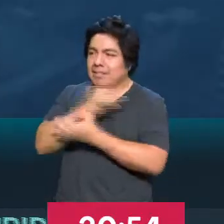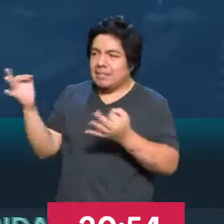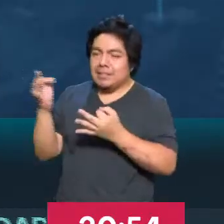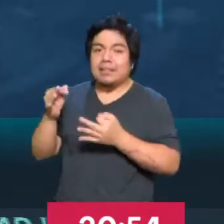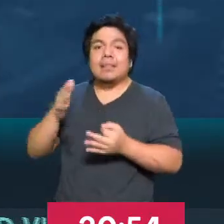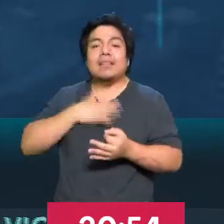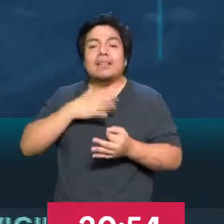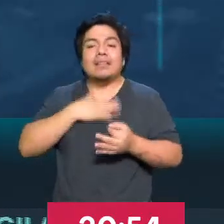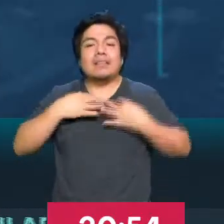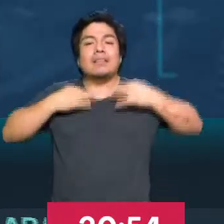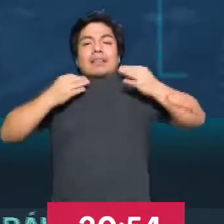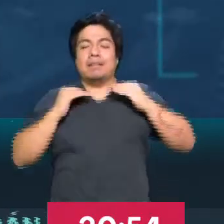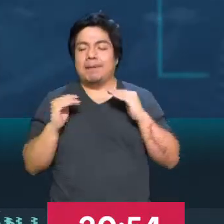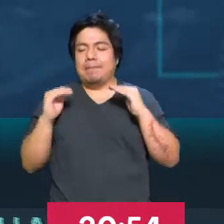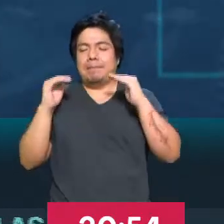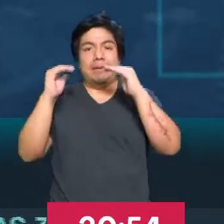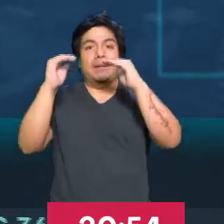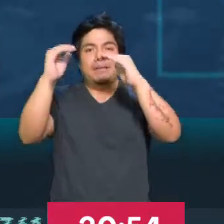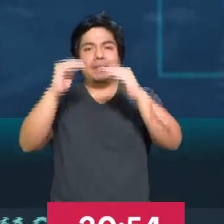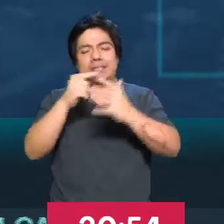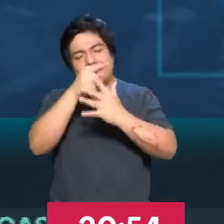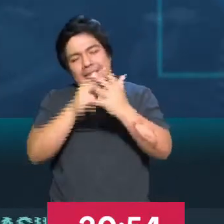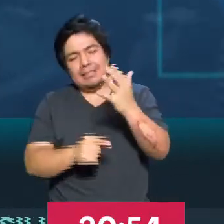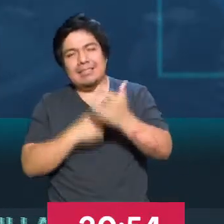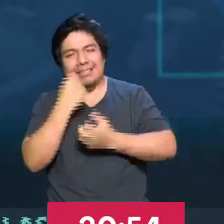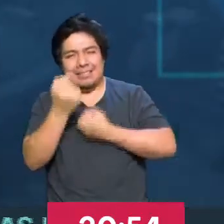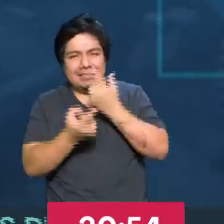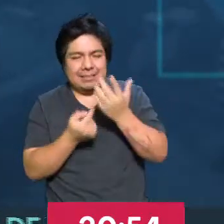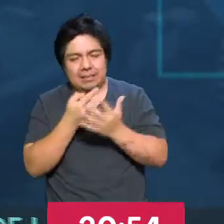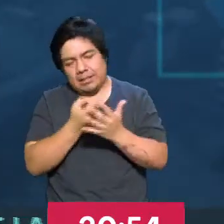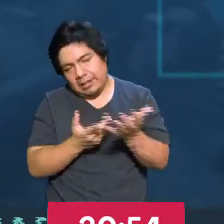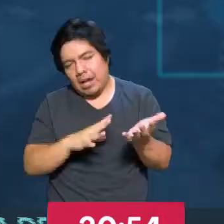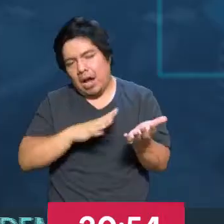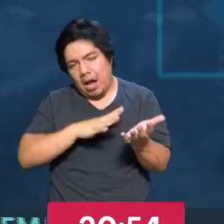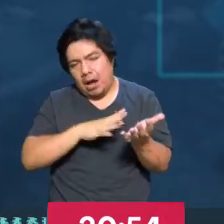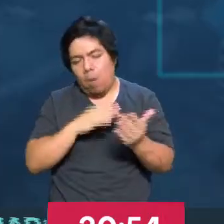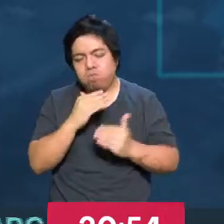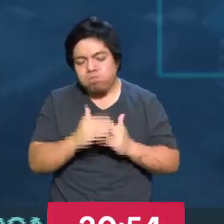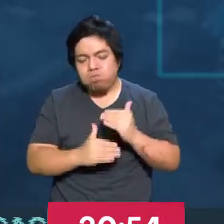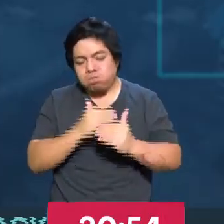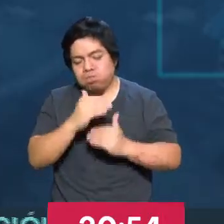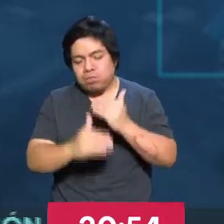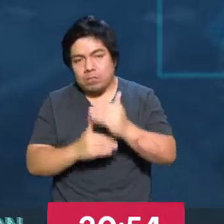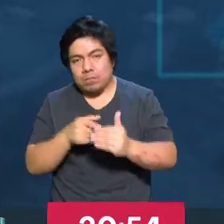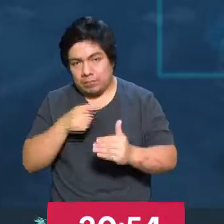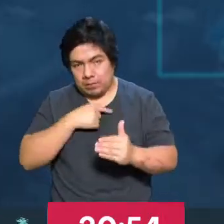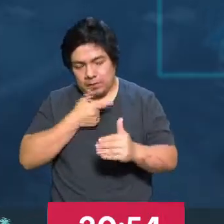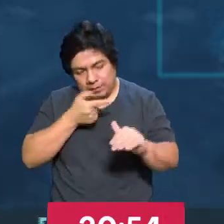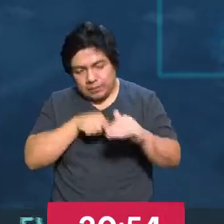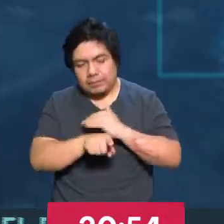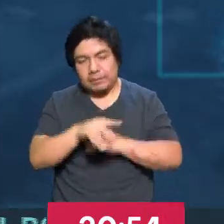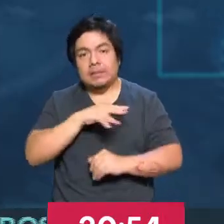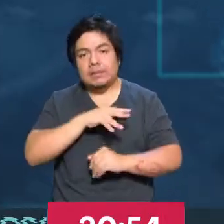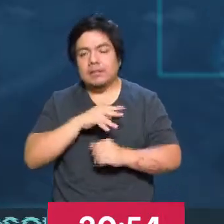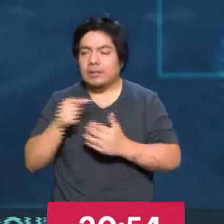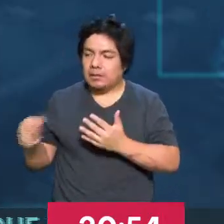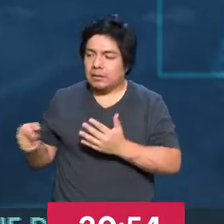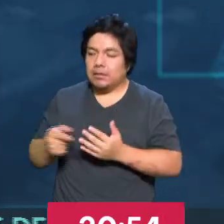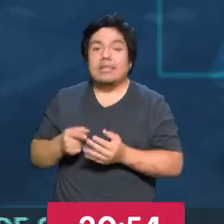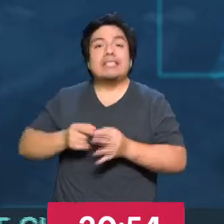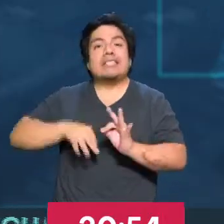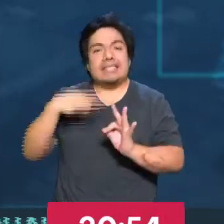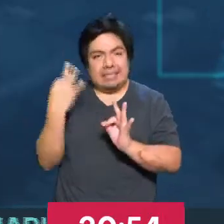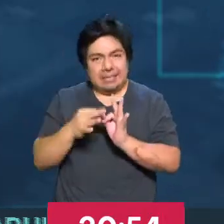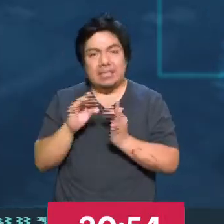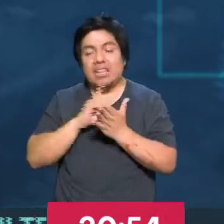mi línea jerárquica de reporte de que había este proceso interpuesto por mi parte y que se garantizaran